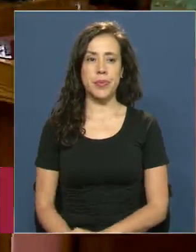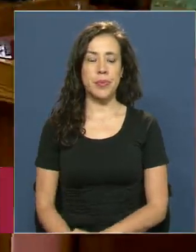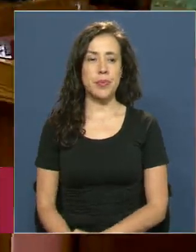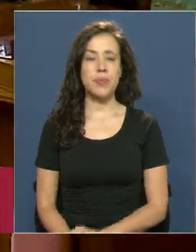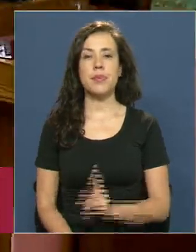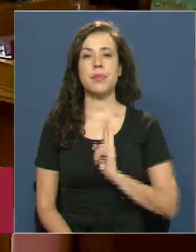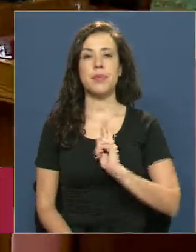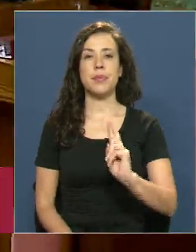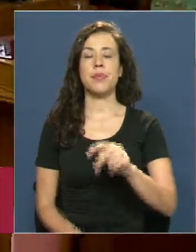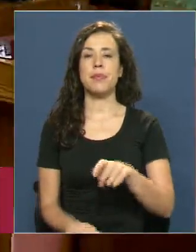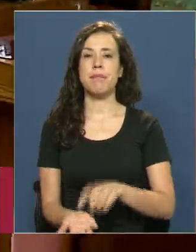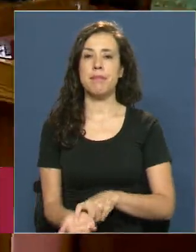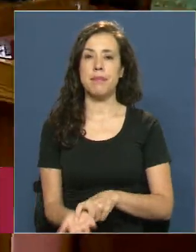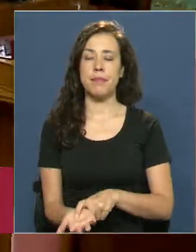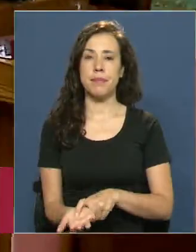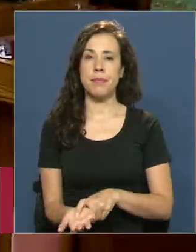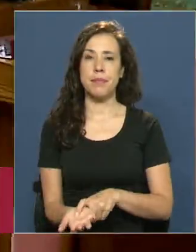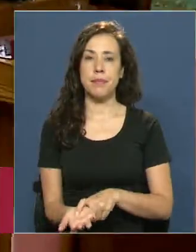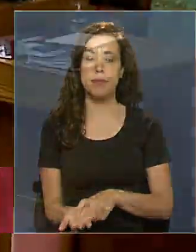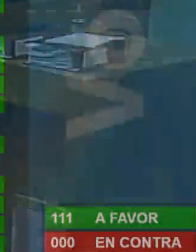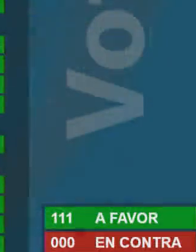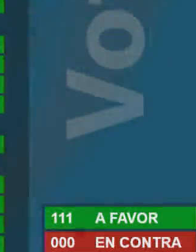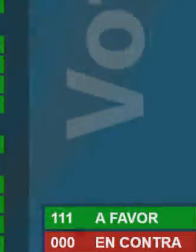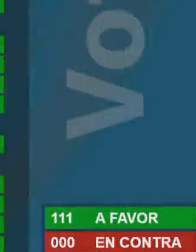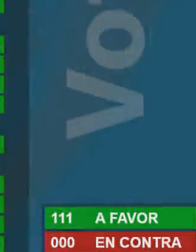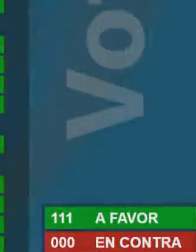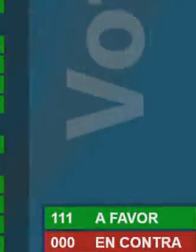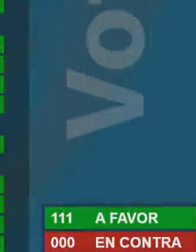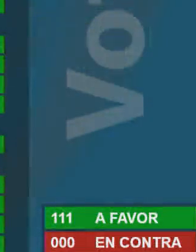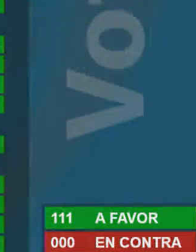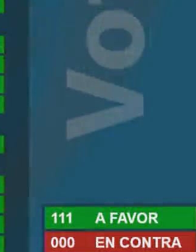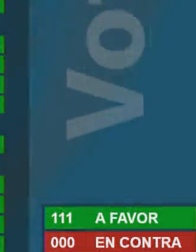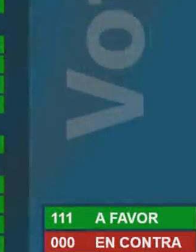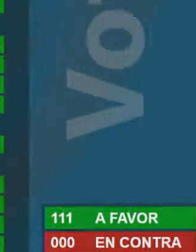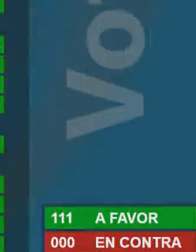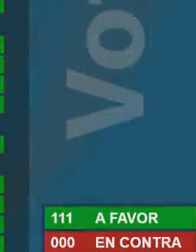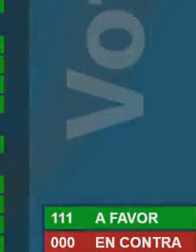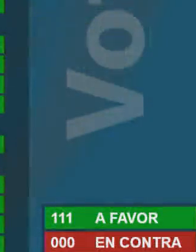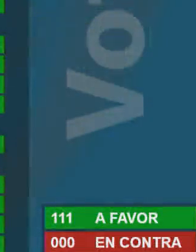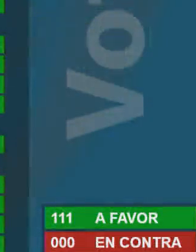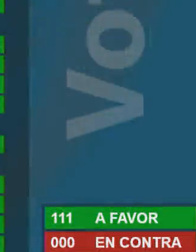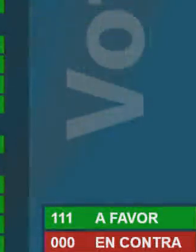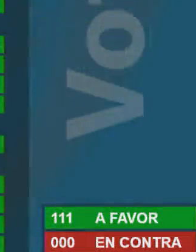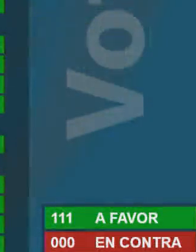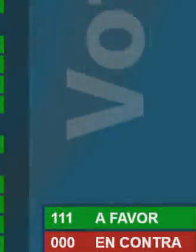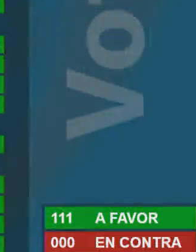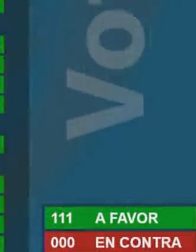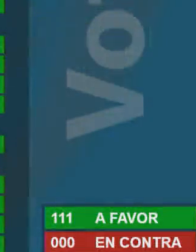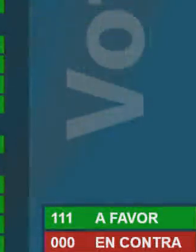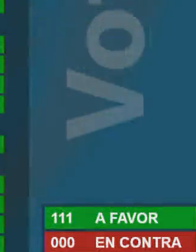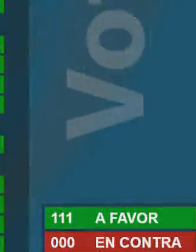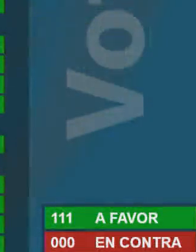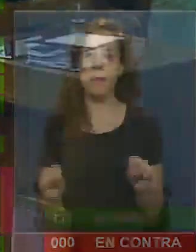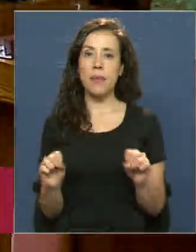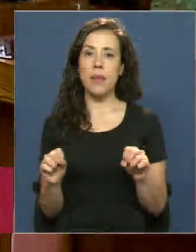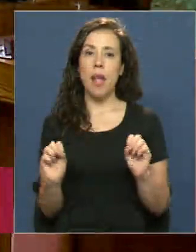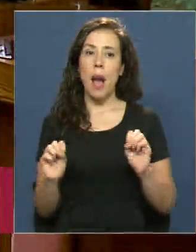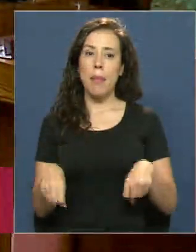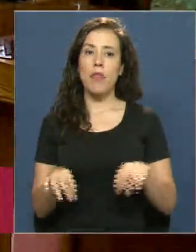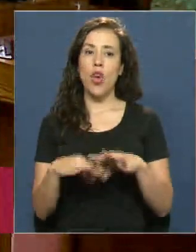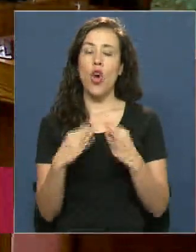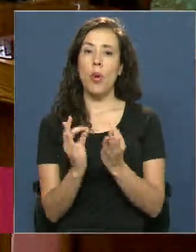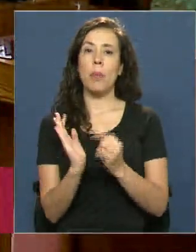falta? Resultado de la votación. Por la afirmativa, 111 votos. Aprobado por unanimidad en general.